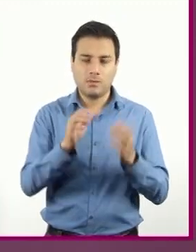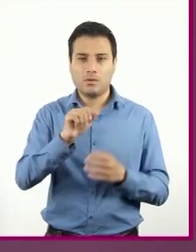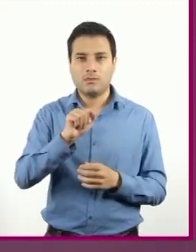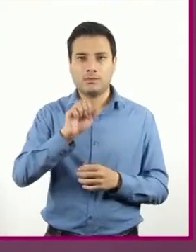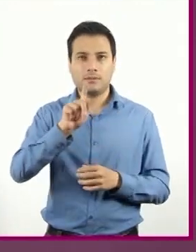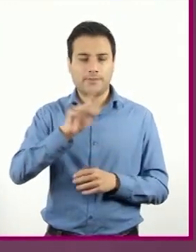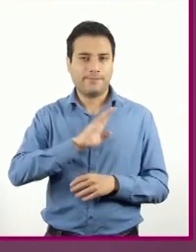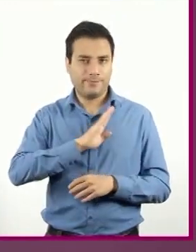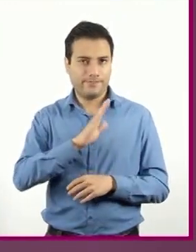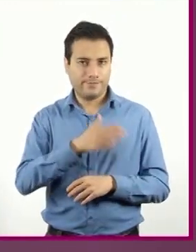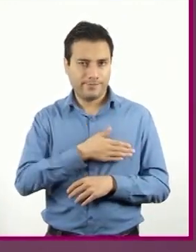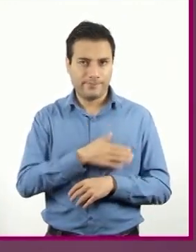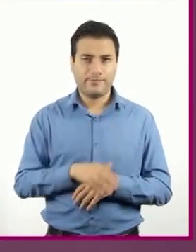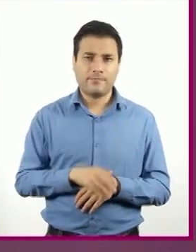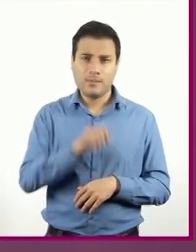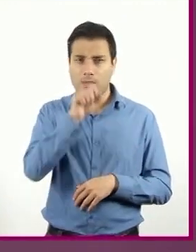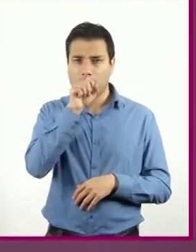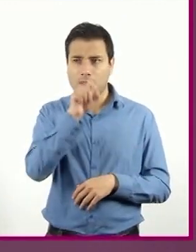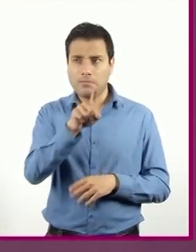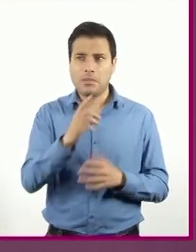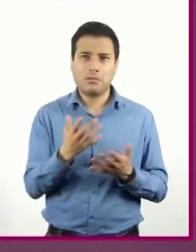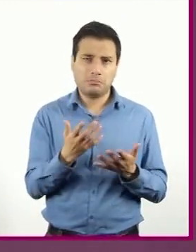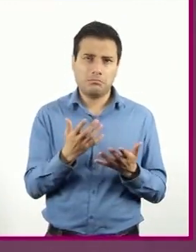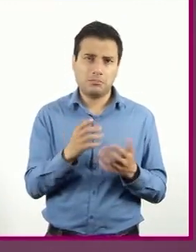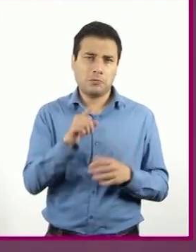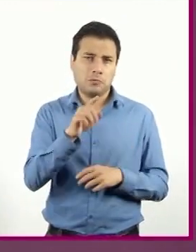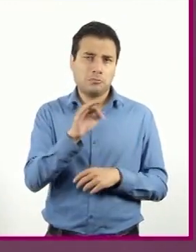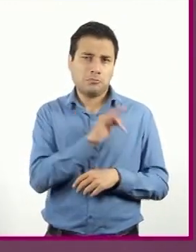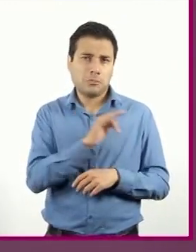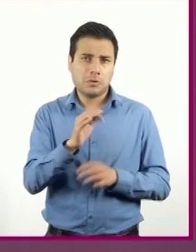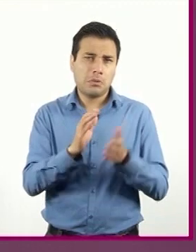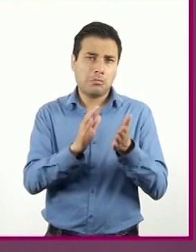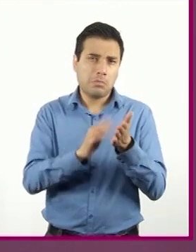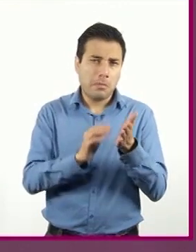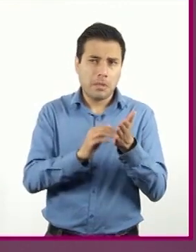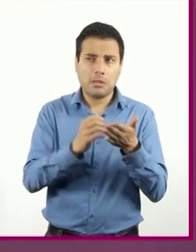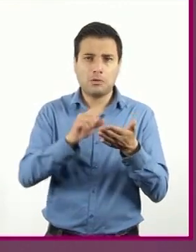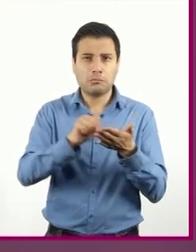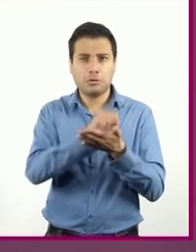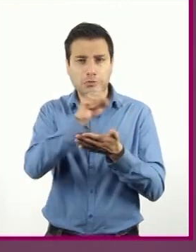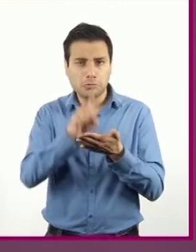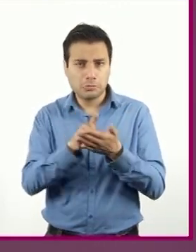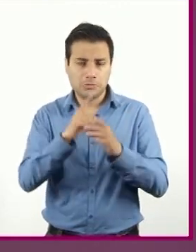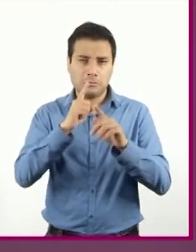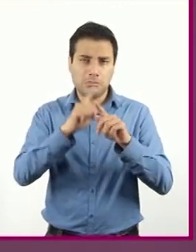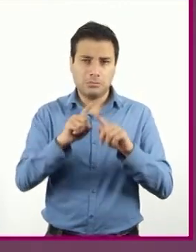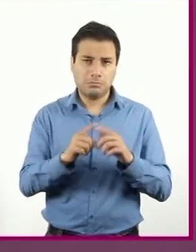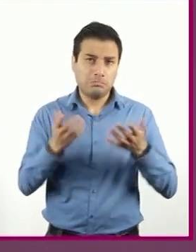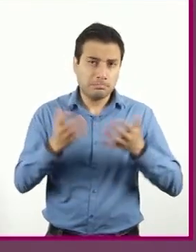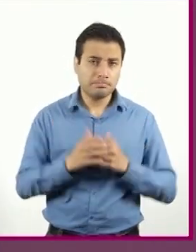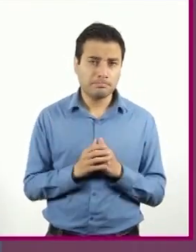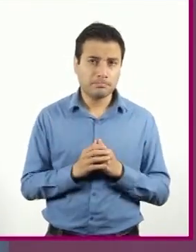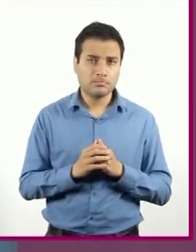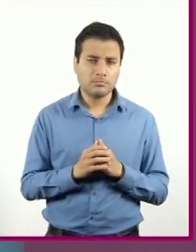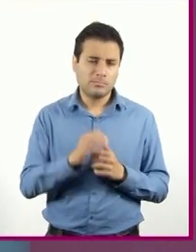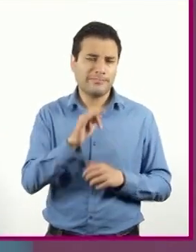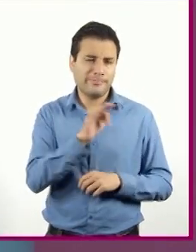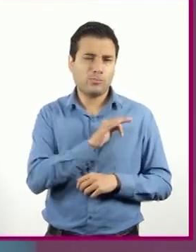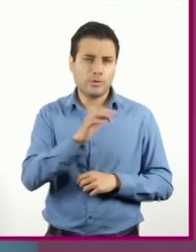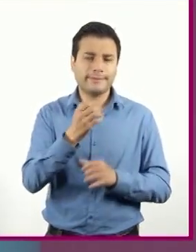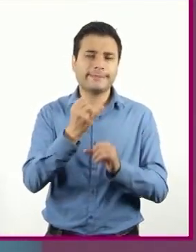Tener a la mano algunos formularios podría ser de utilidad. Si tienes acceso, muchos de ellos se pueden descargar de